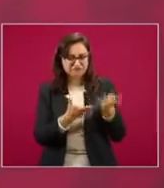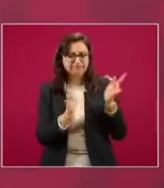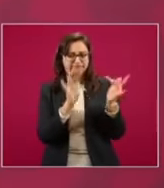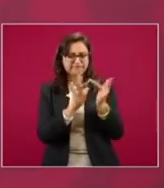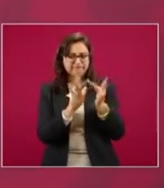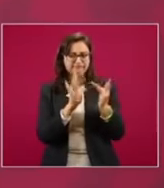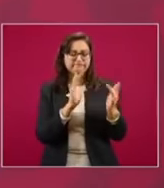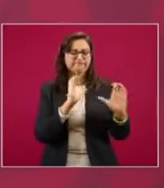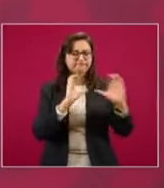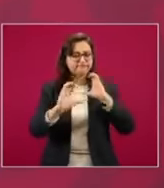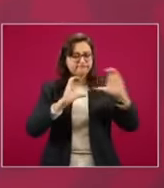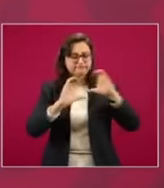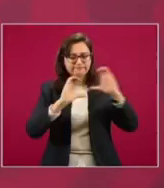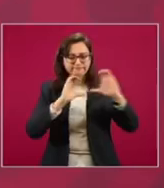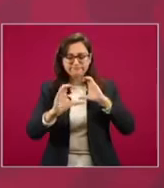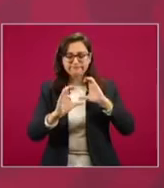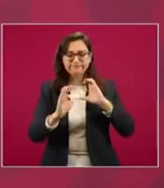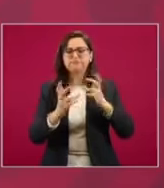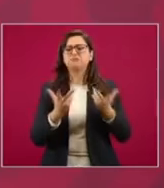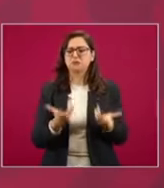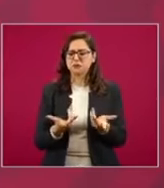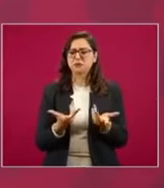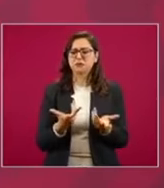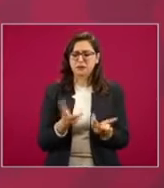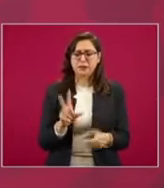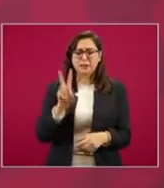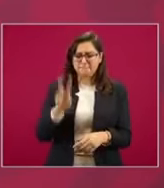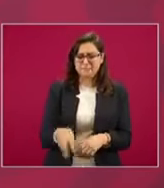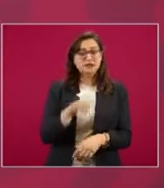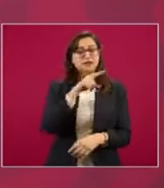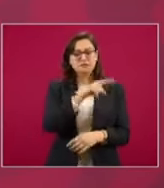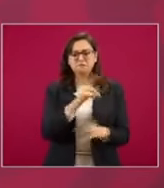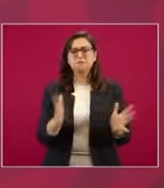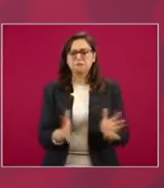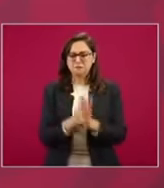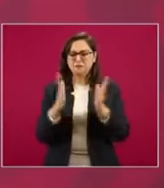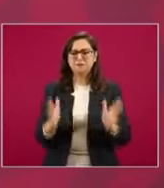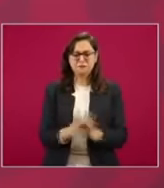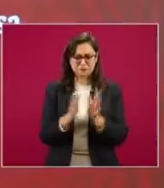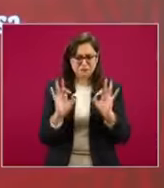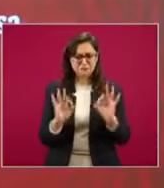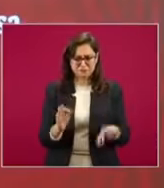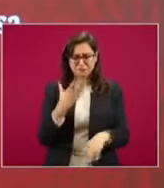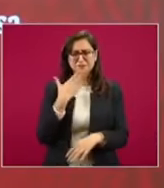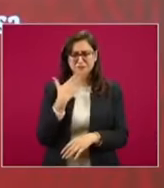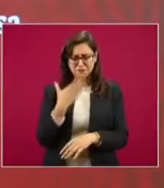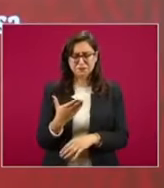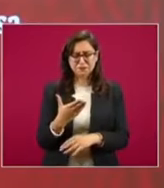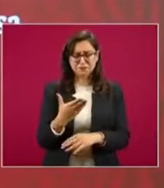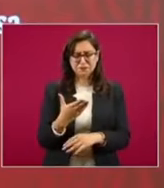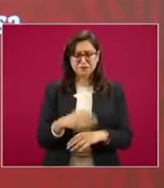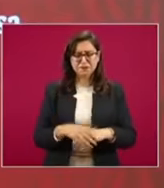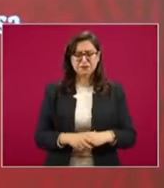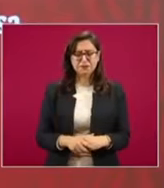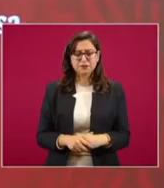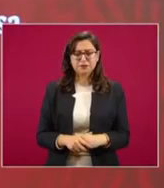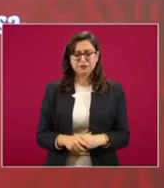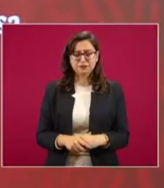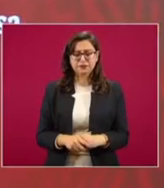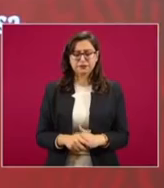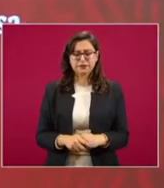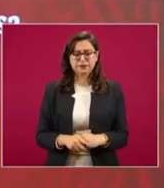eh una muy buena participación de eh la